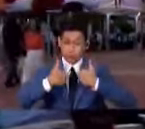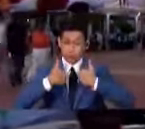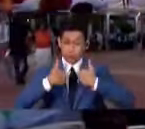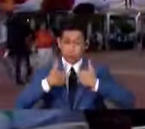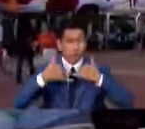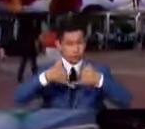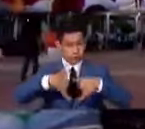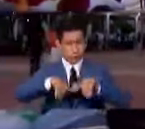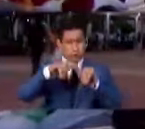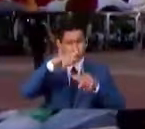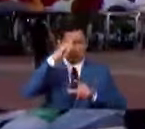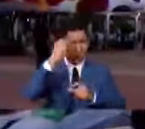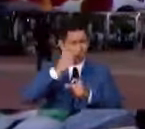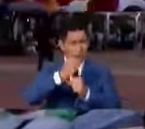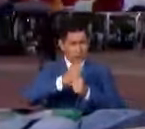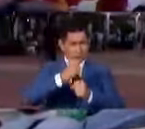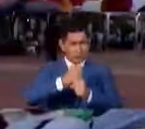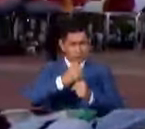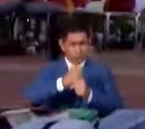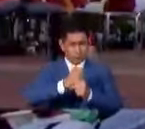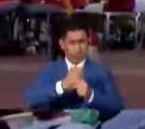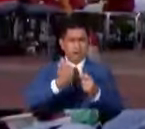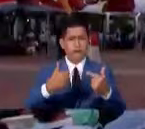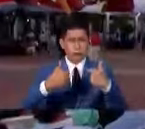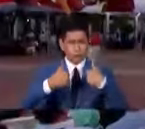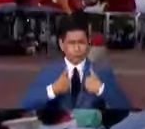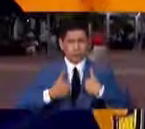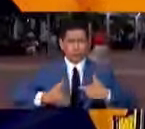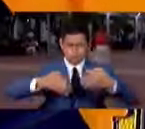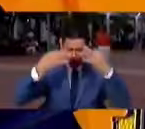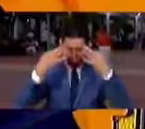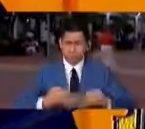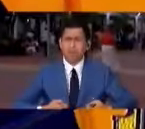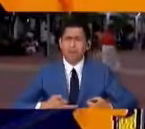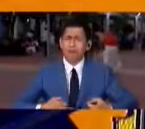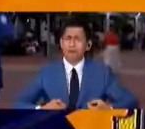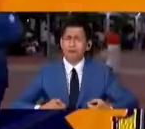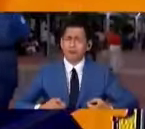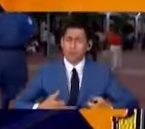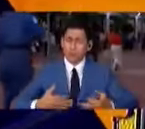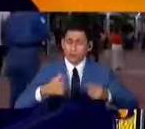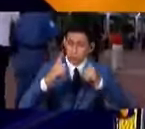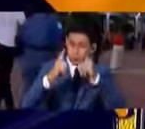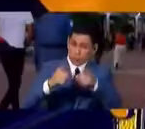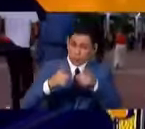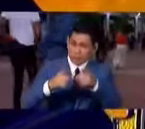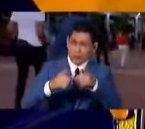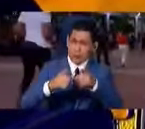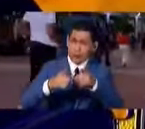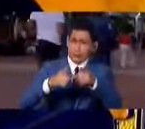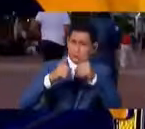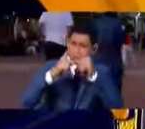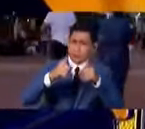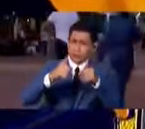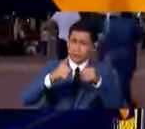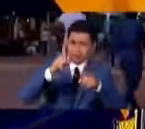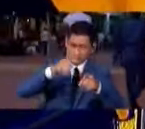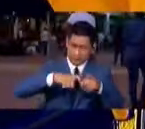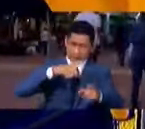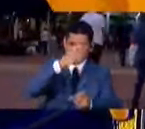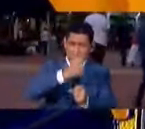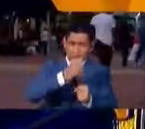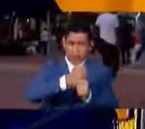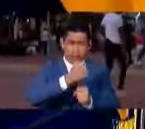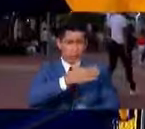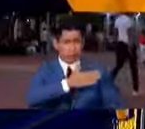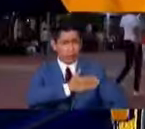honor cualquier batalla, siempre firme, con la convicción intacta, porque ustedes merecen fortaleza de espíritu y corazón para